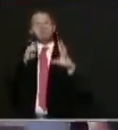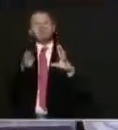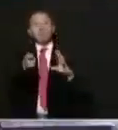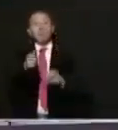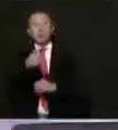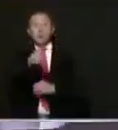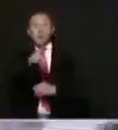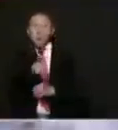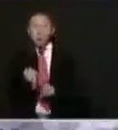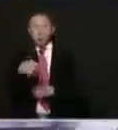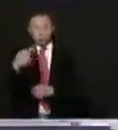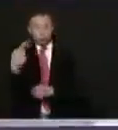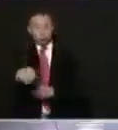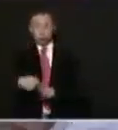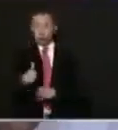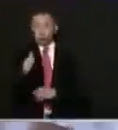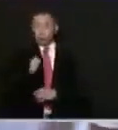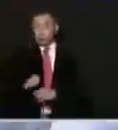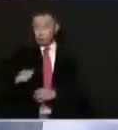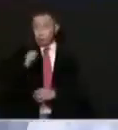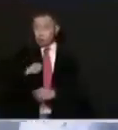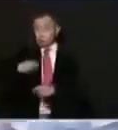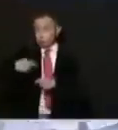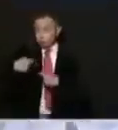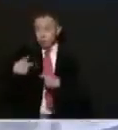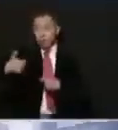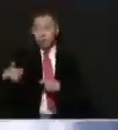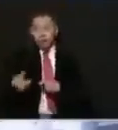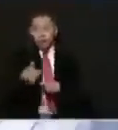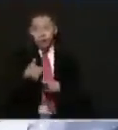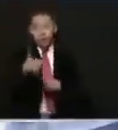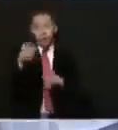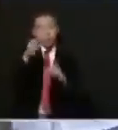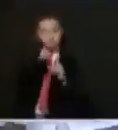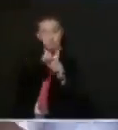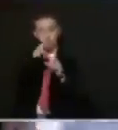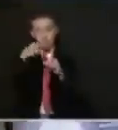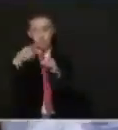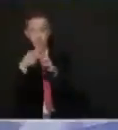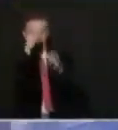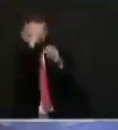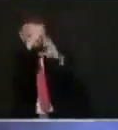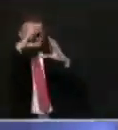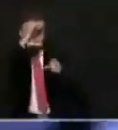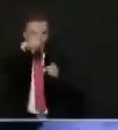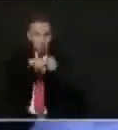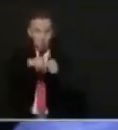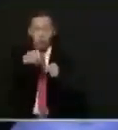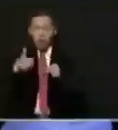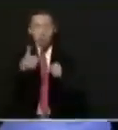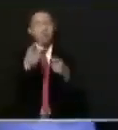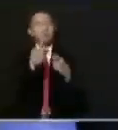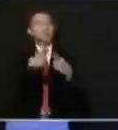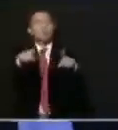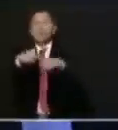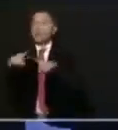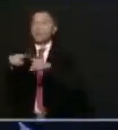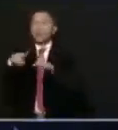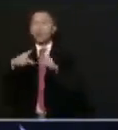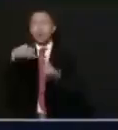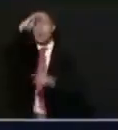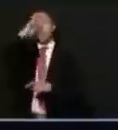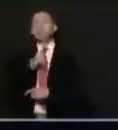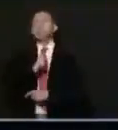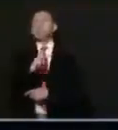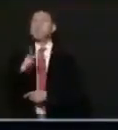pueblos originarios es muy diferente. Y luego nosotros los queremos medir con nuestro rasero, sí, occidental. Ahí está subiendo. Exacto. Ya. Andrés